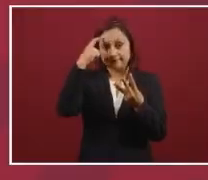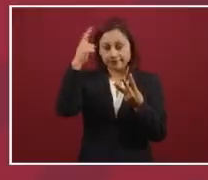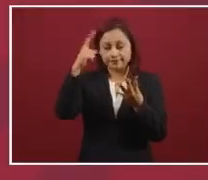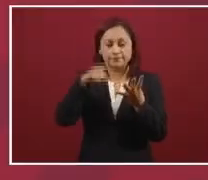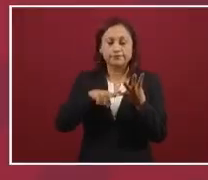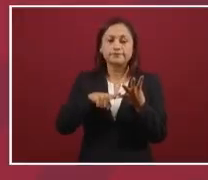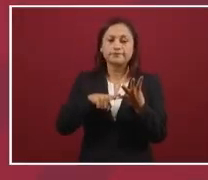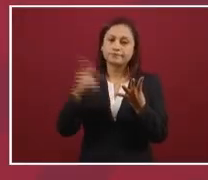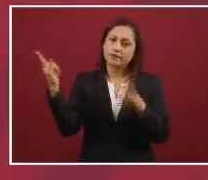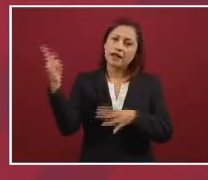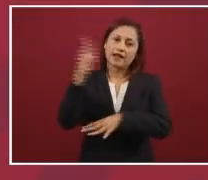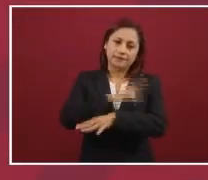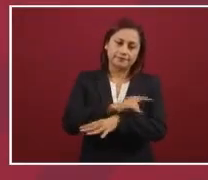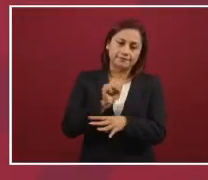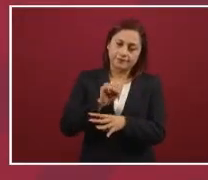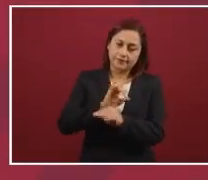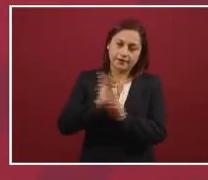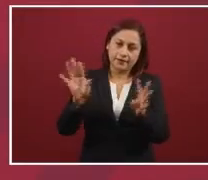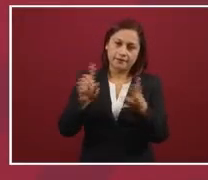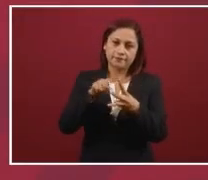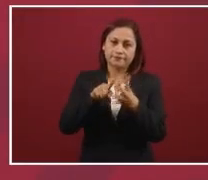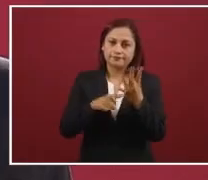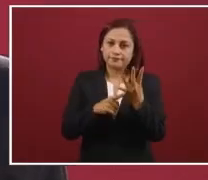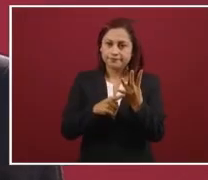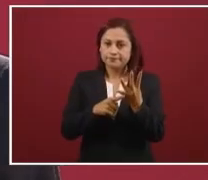el aeropuerto, sí,